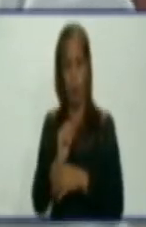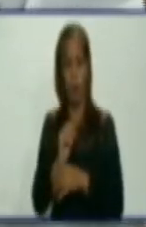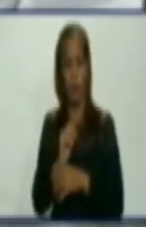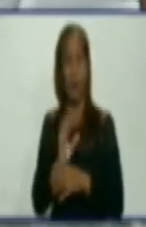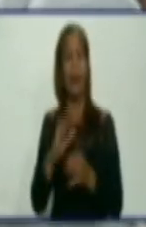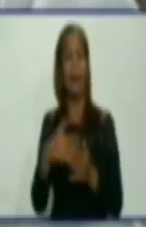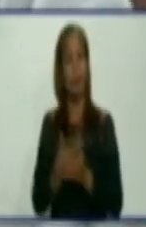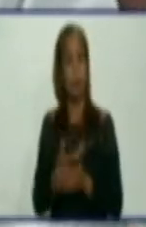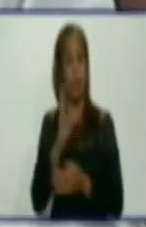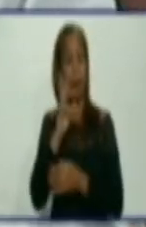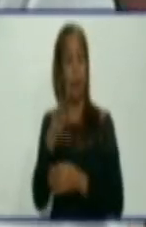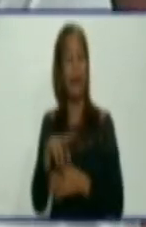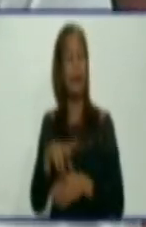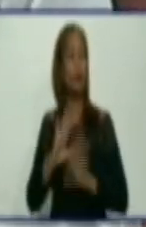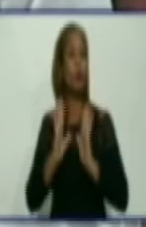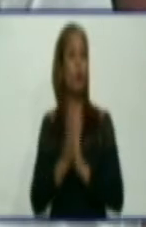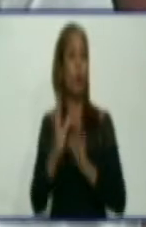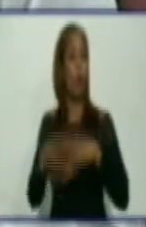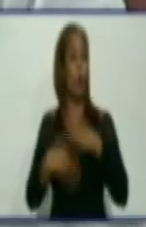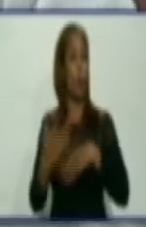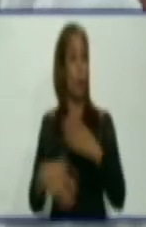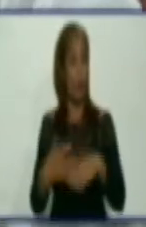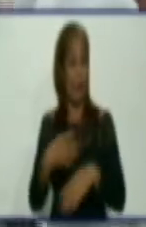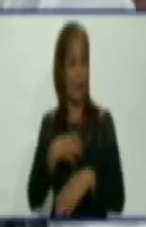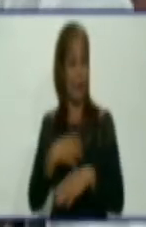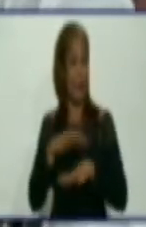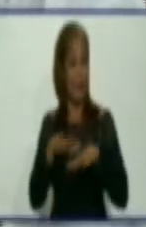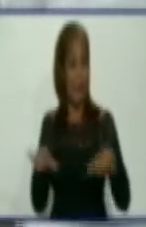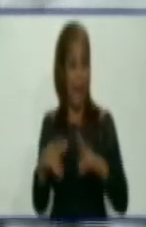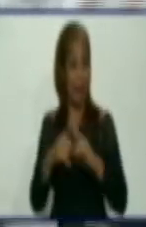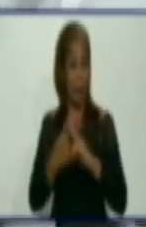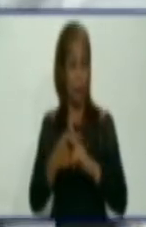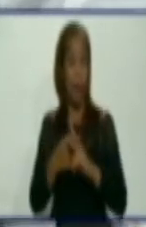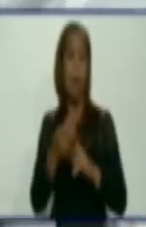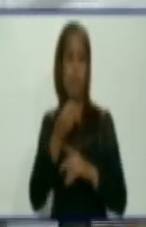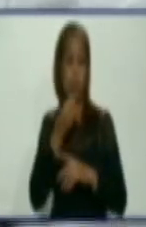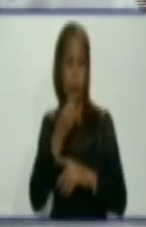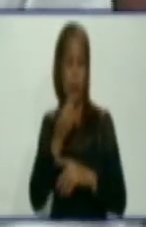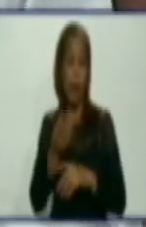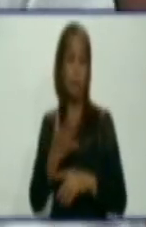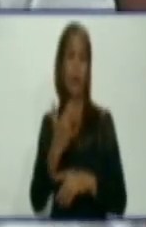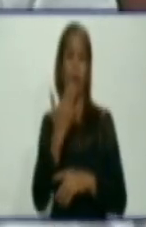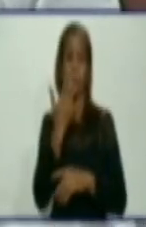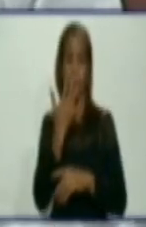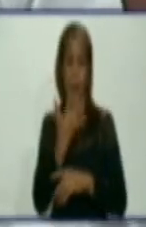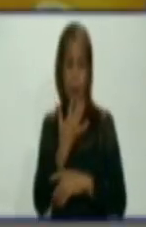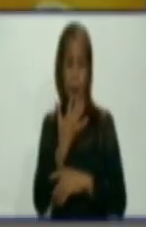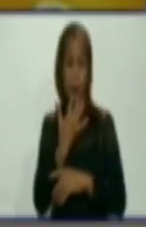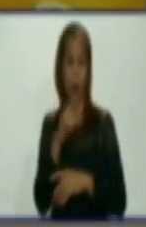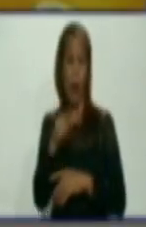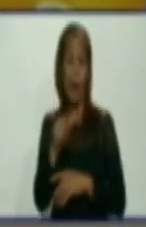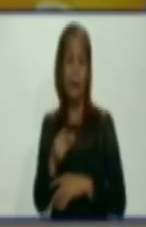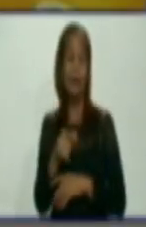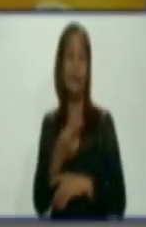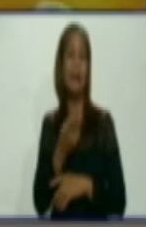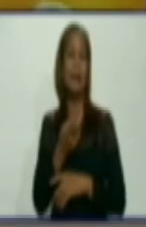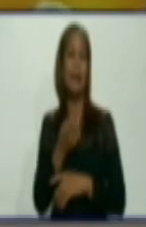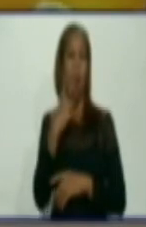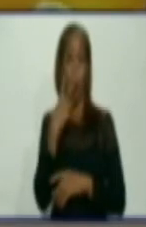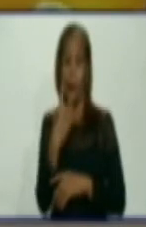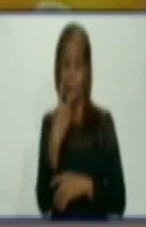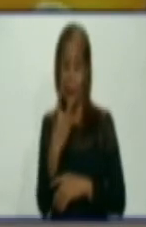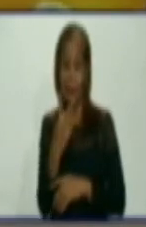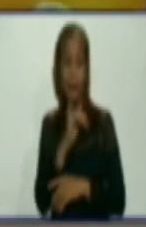los problemas que pueda tener en su recuperación, que pueden ser respiratorios, lo atenderían los especialistas en neumología, si es un problema digestivo,